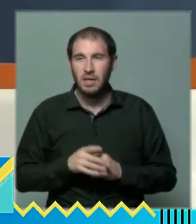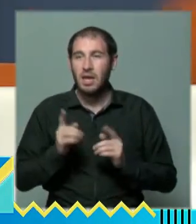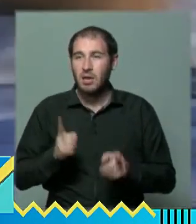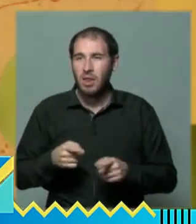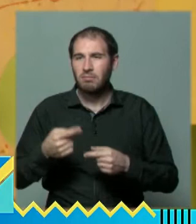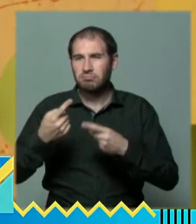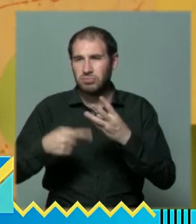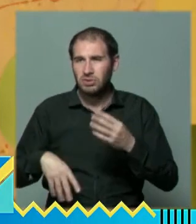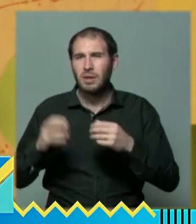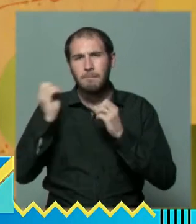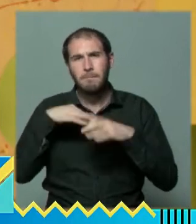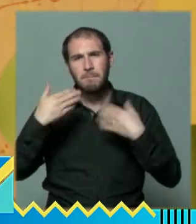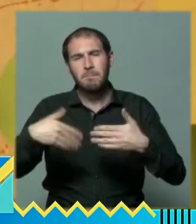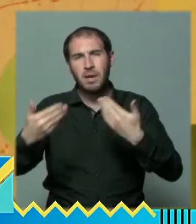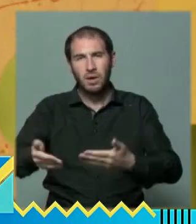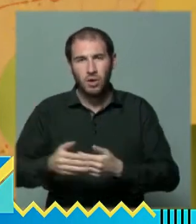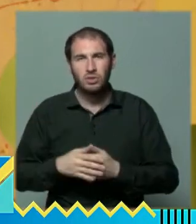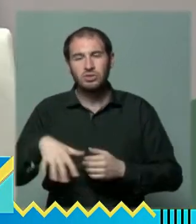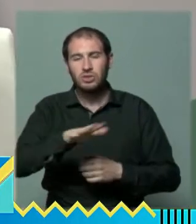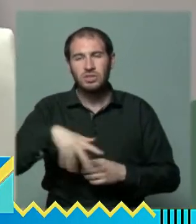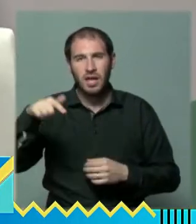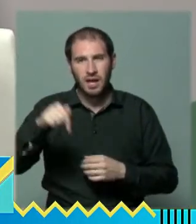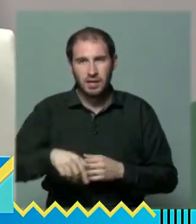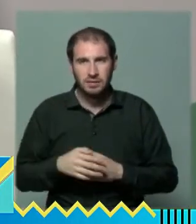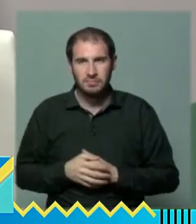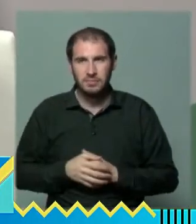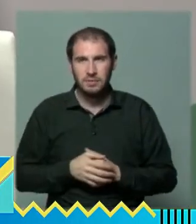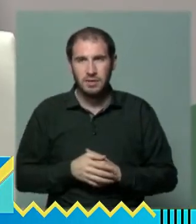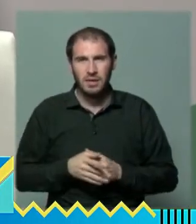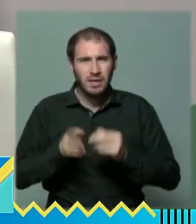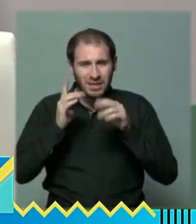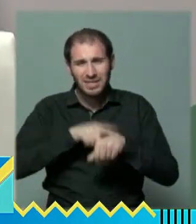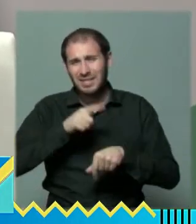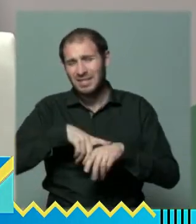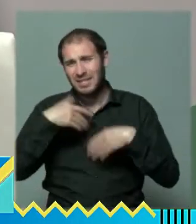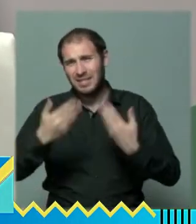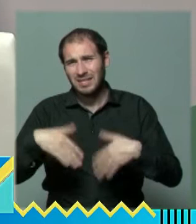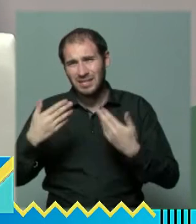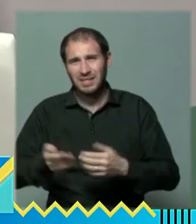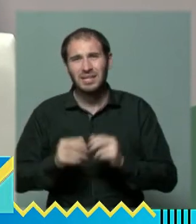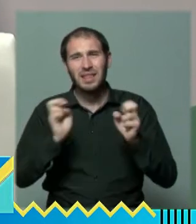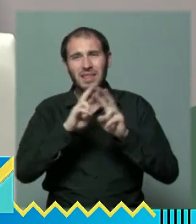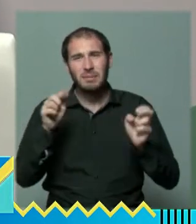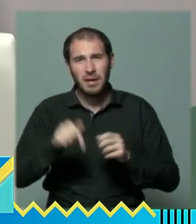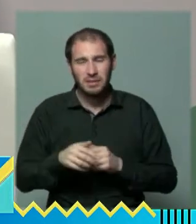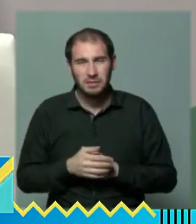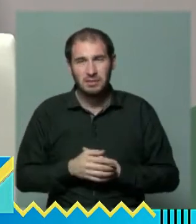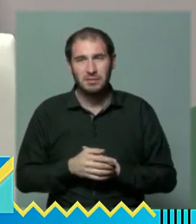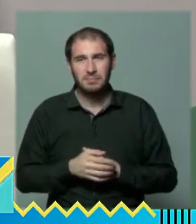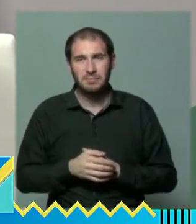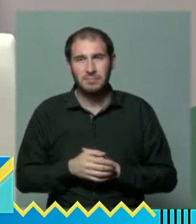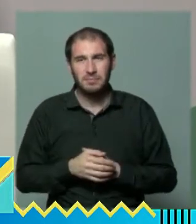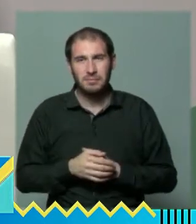tantas cosas por mejorar en nuestra sociedad en general, que le dediquemos tanto tiempo justamente a este tema de que te puedan